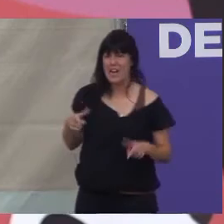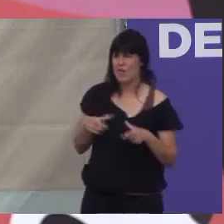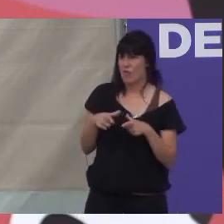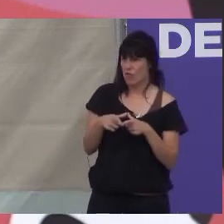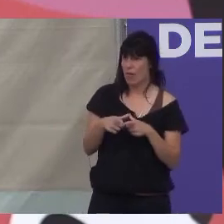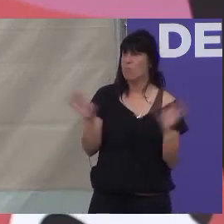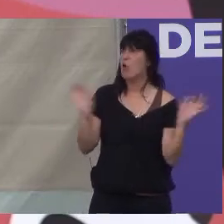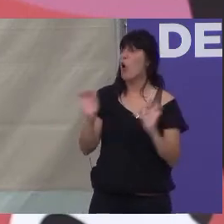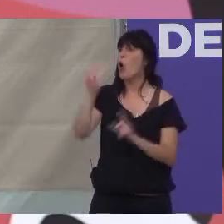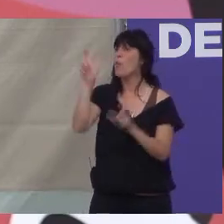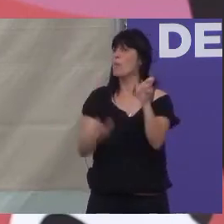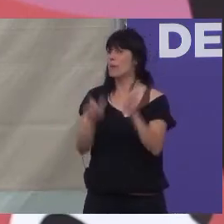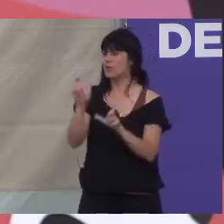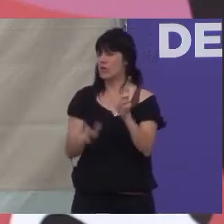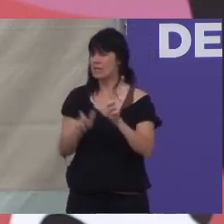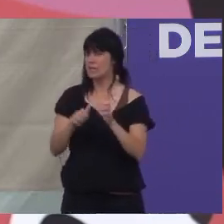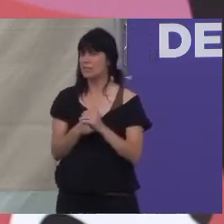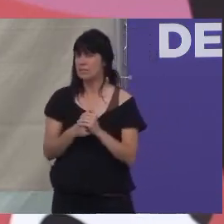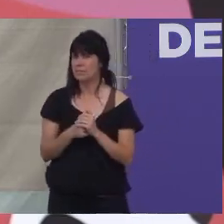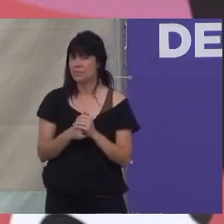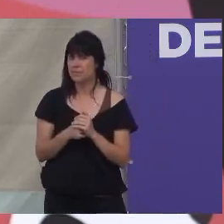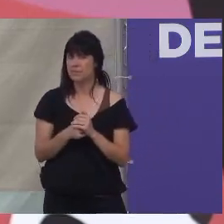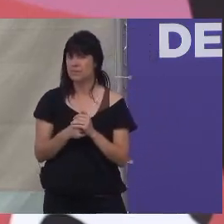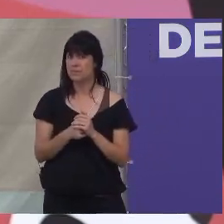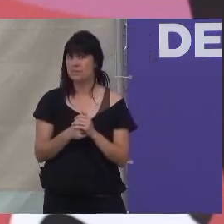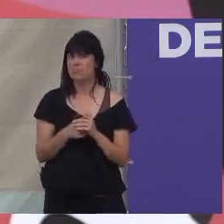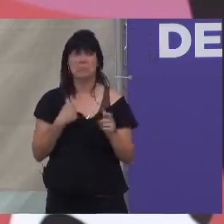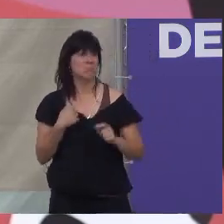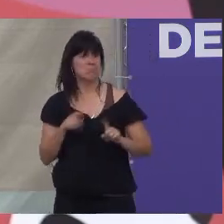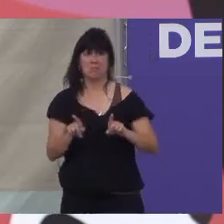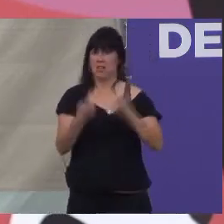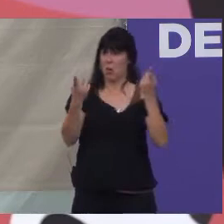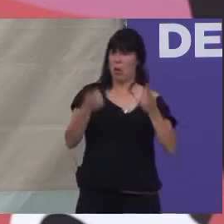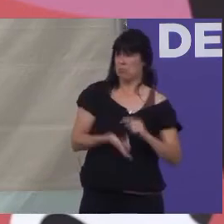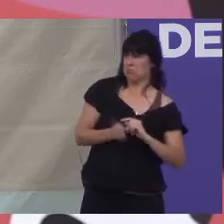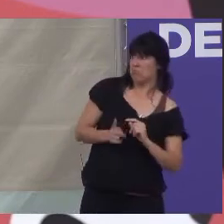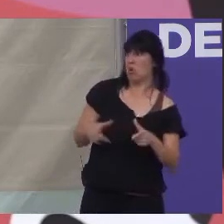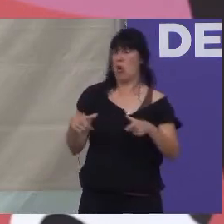personas que les da lo igual si tienes pene o vulva.